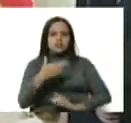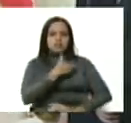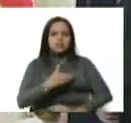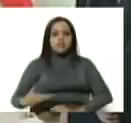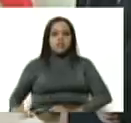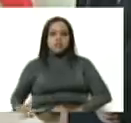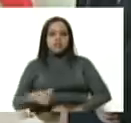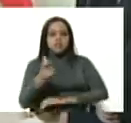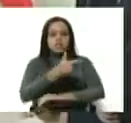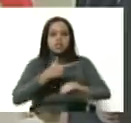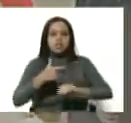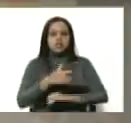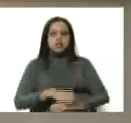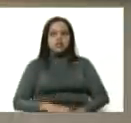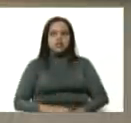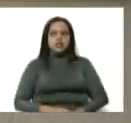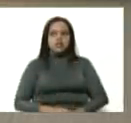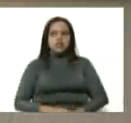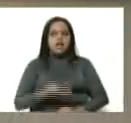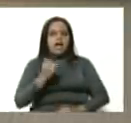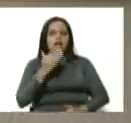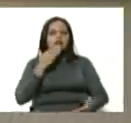de jefe de gobierno,